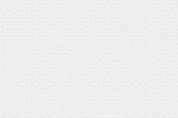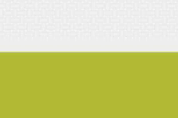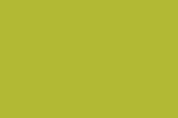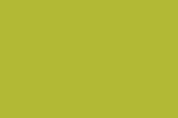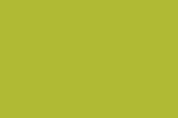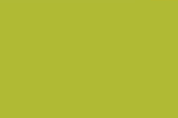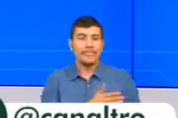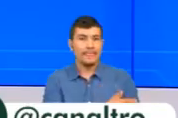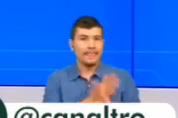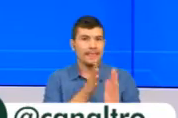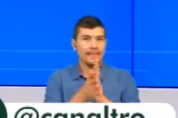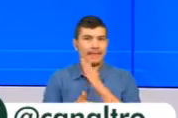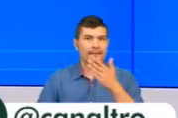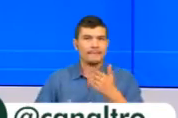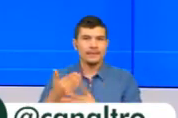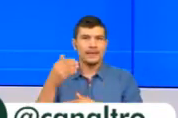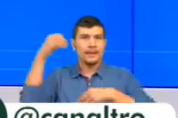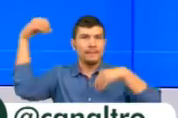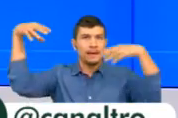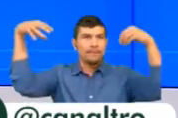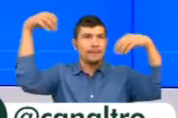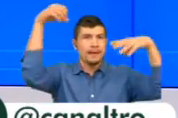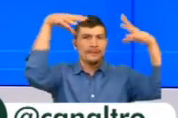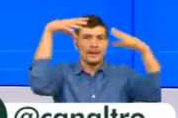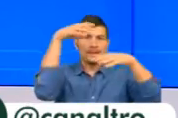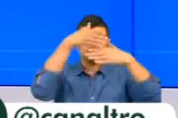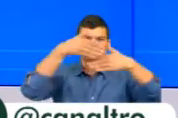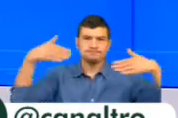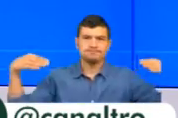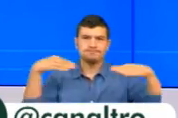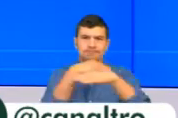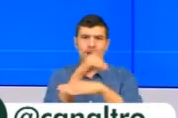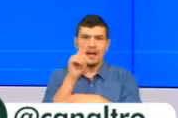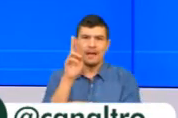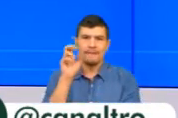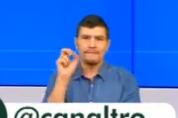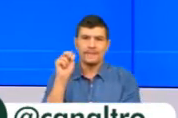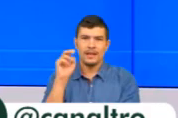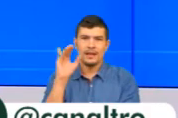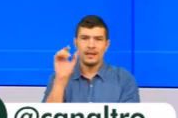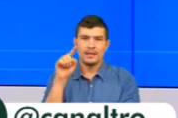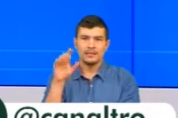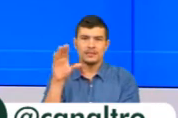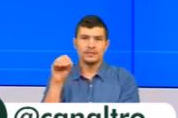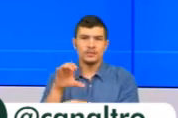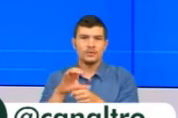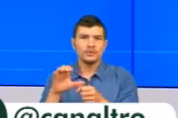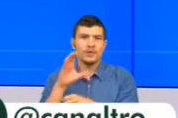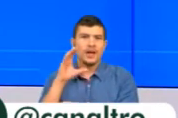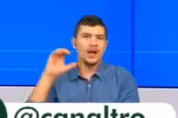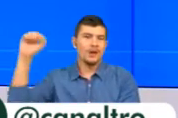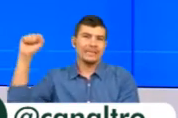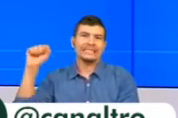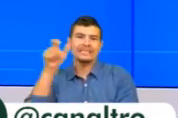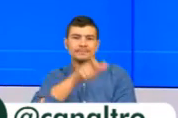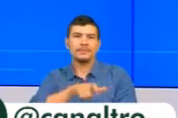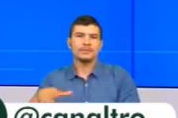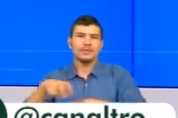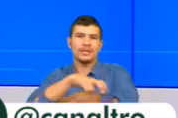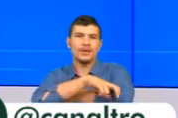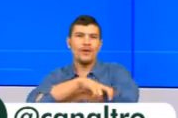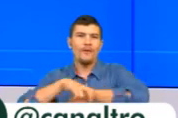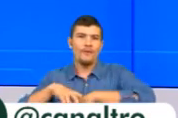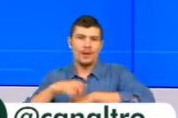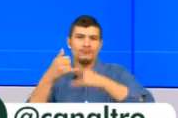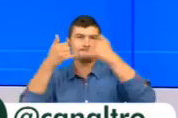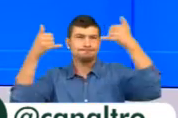Sinaloaantro.com. Sin alumbrado público se encuentra la avenida Francisco Fernández de Contreras en Ocaña por cuenta del hurto que realizaron a plena